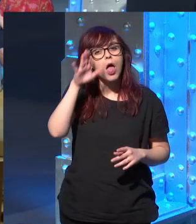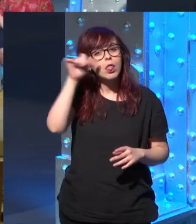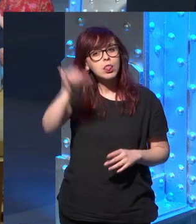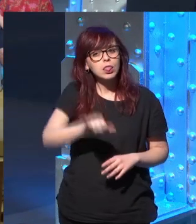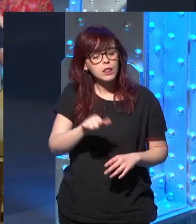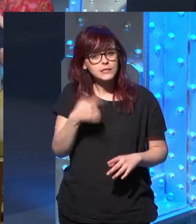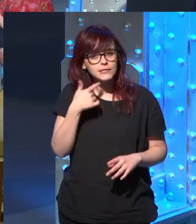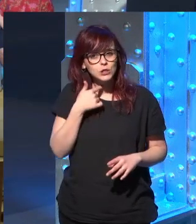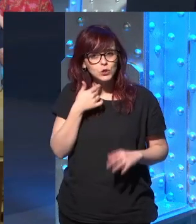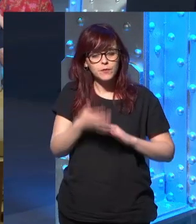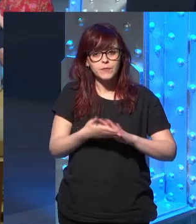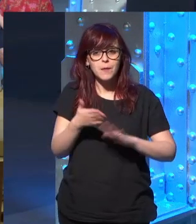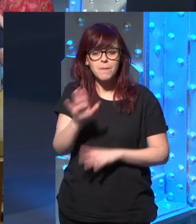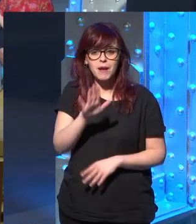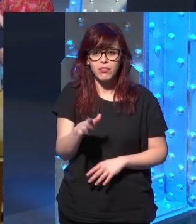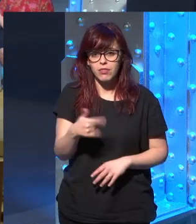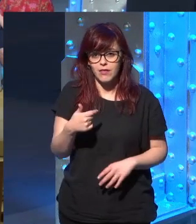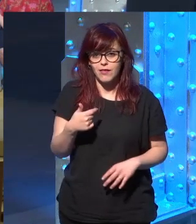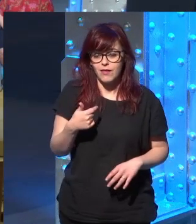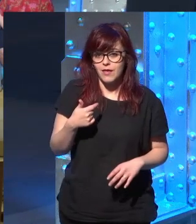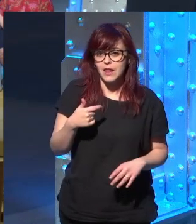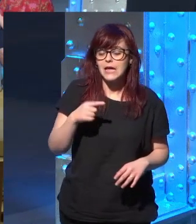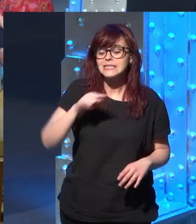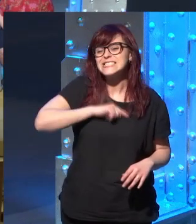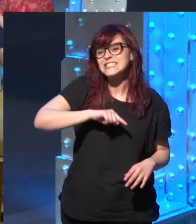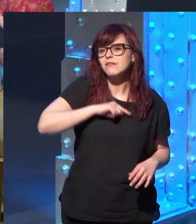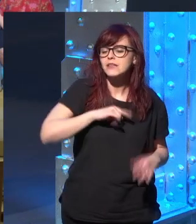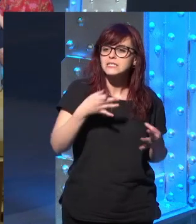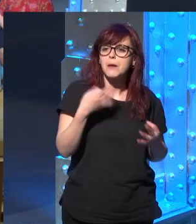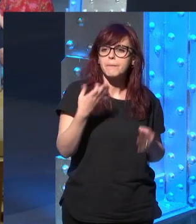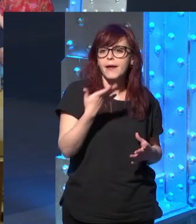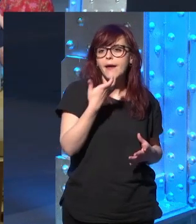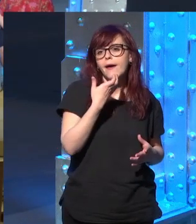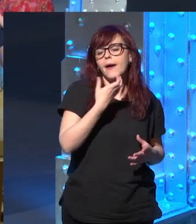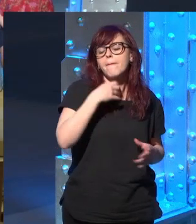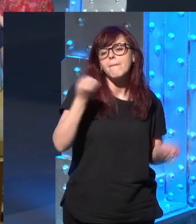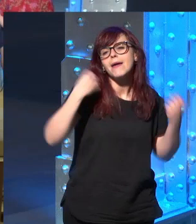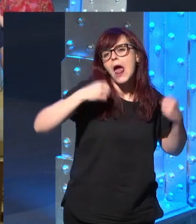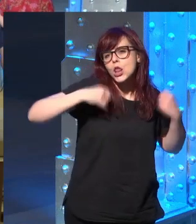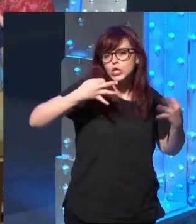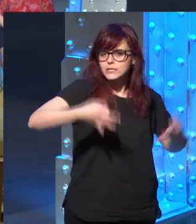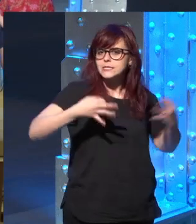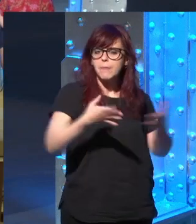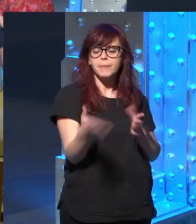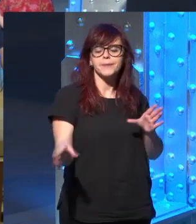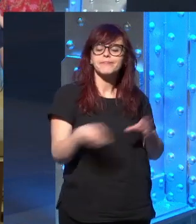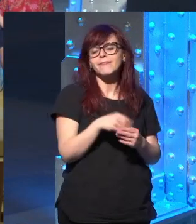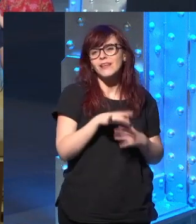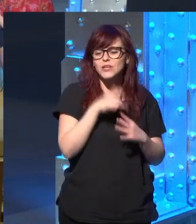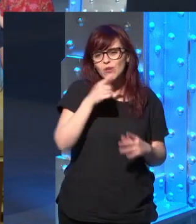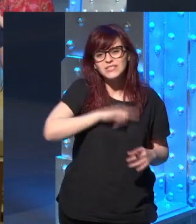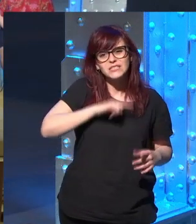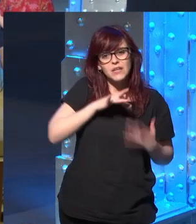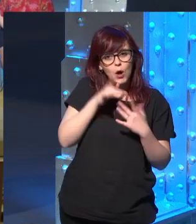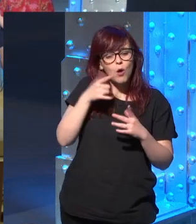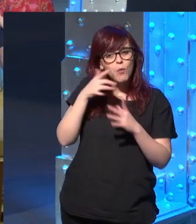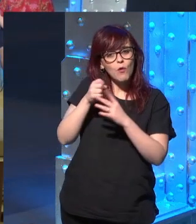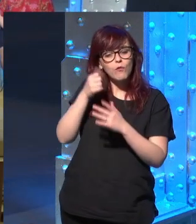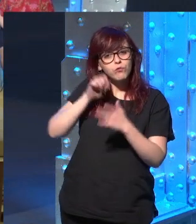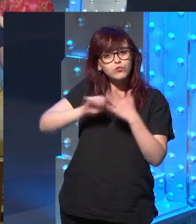o sea, eso de la becaria, que te sientes la becaria. Es difícil saber qué empieza antes, ¿no? Pero lo que está claro es que a lo largo de los años